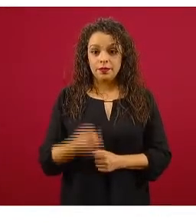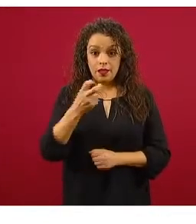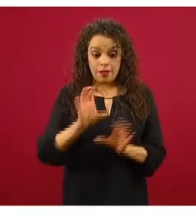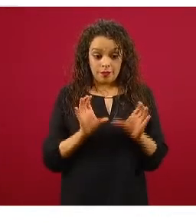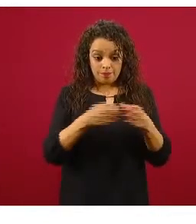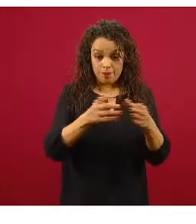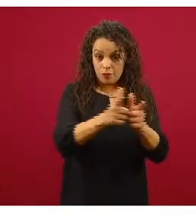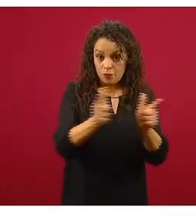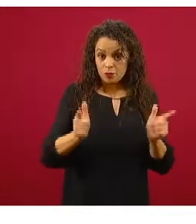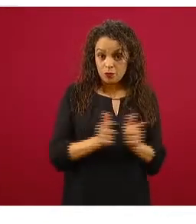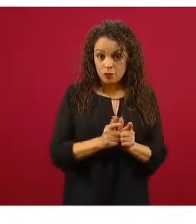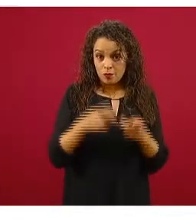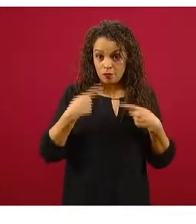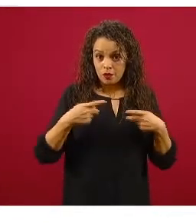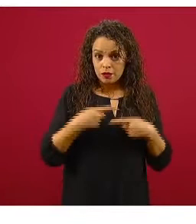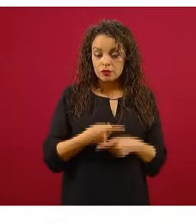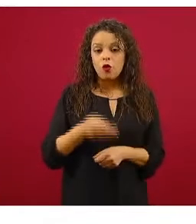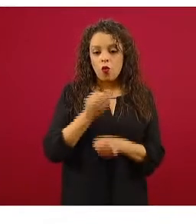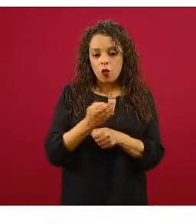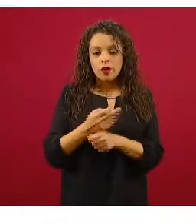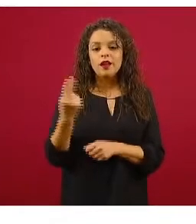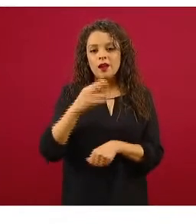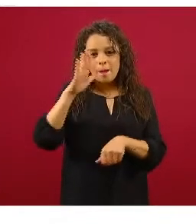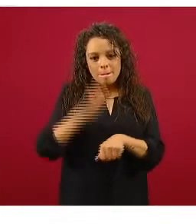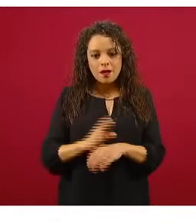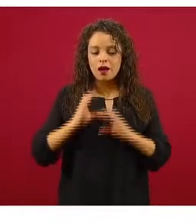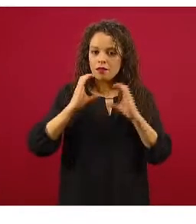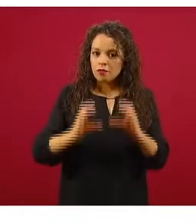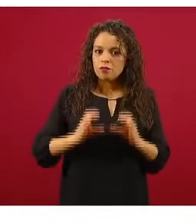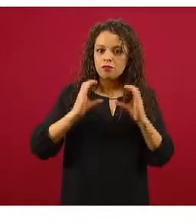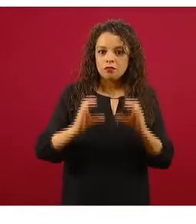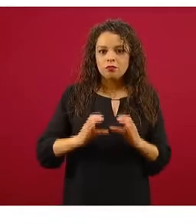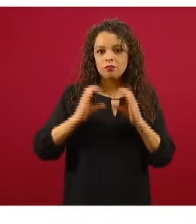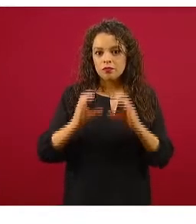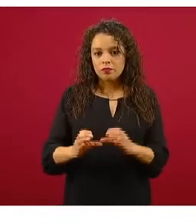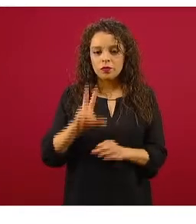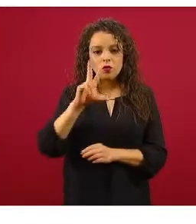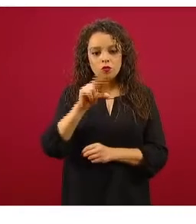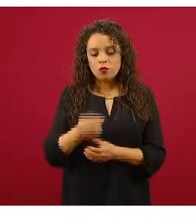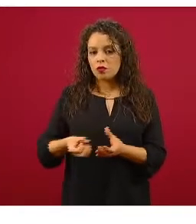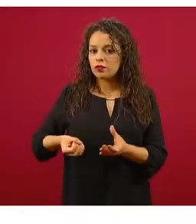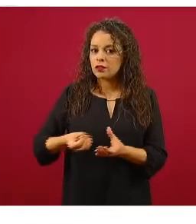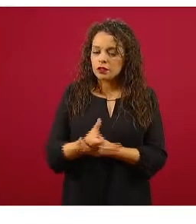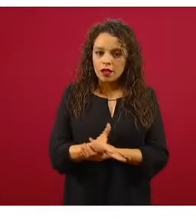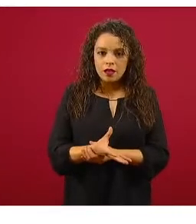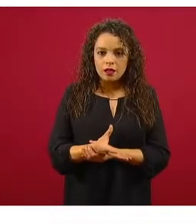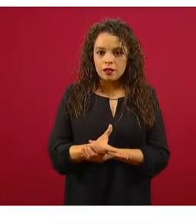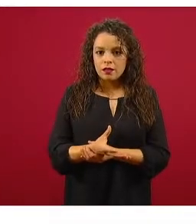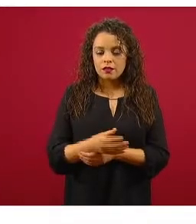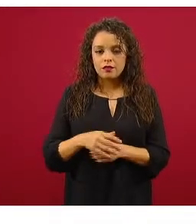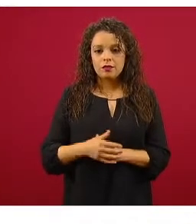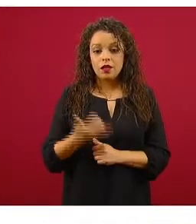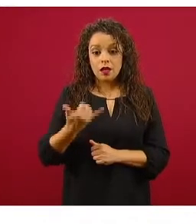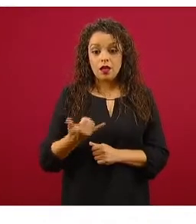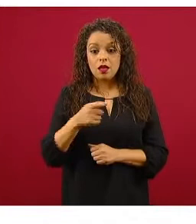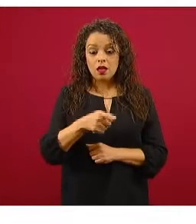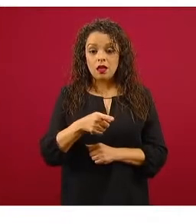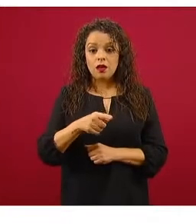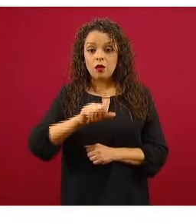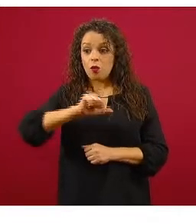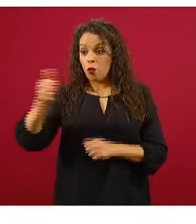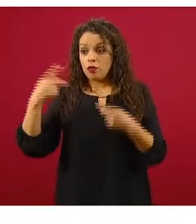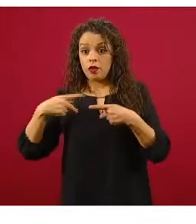se cuide más en estos momentos, que no salga, que tenga mucho cuidado y que tampoco los demás llevemos el